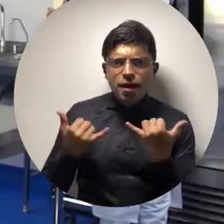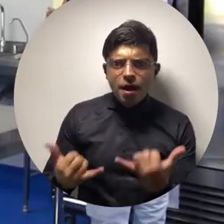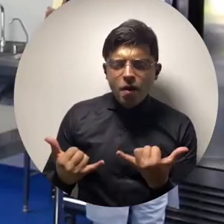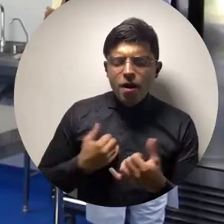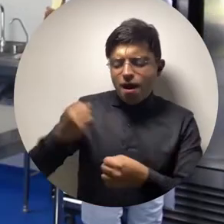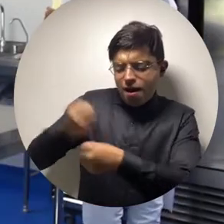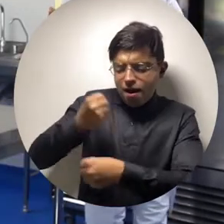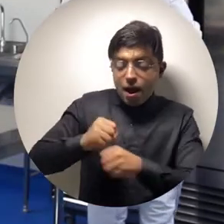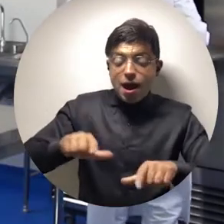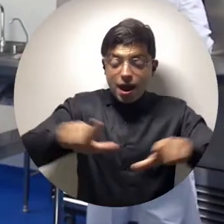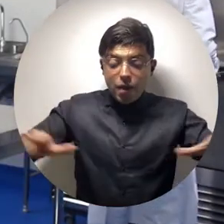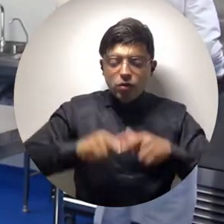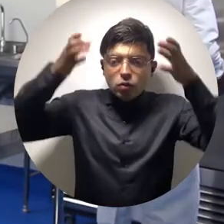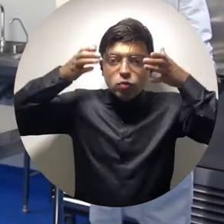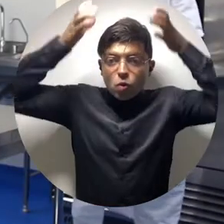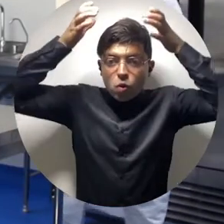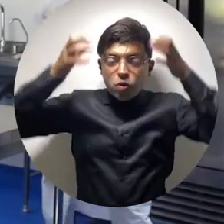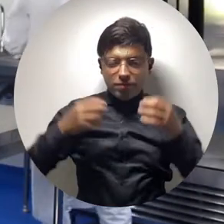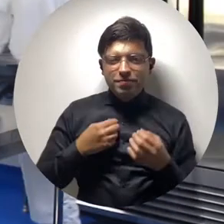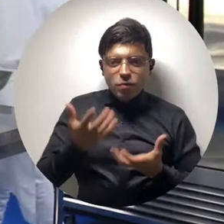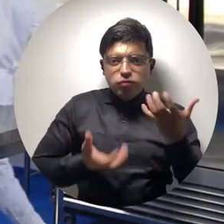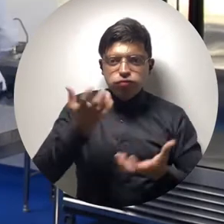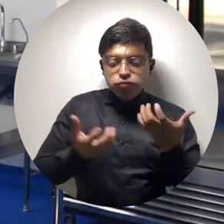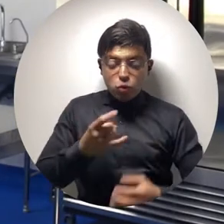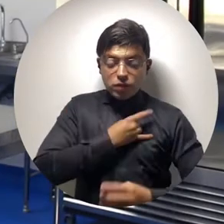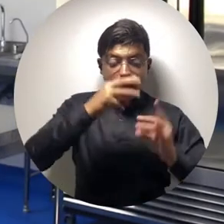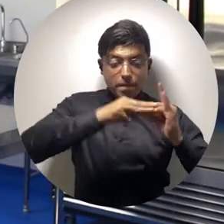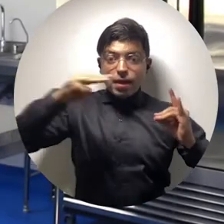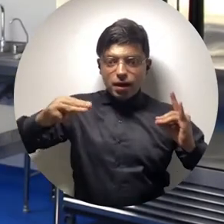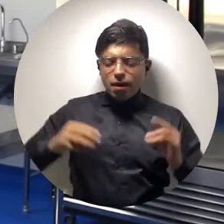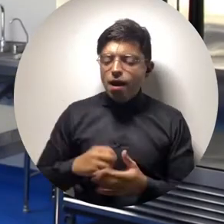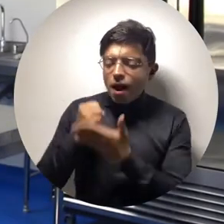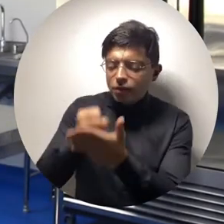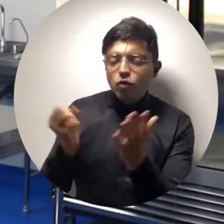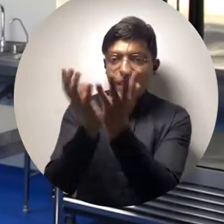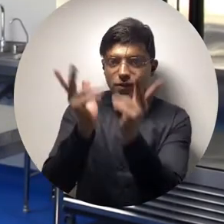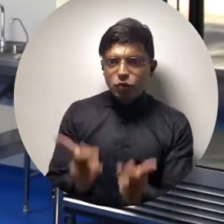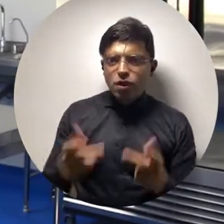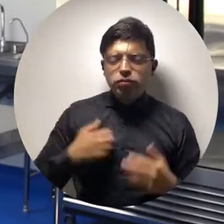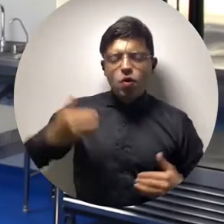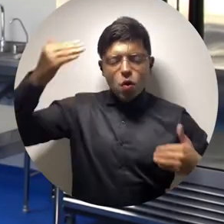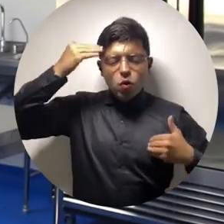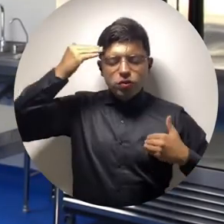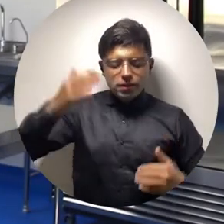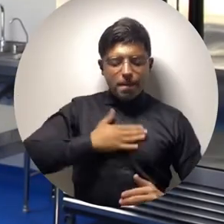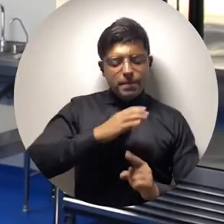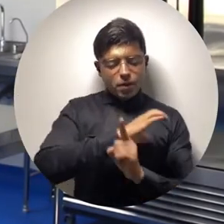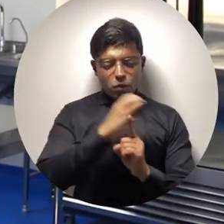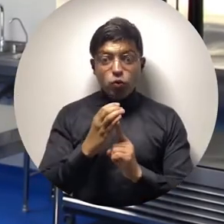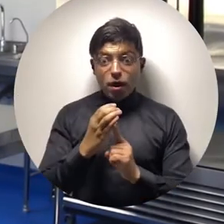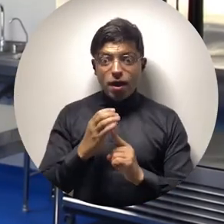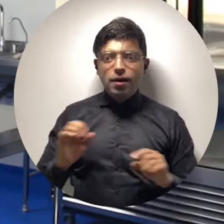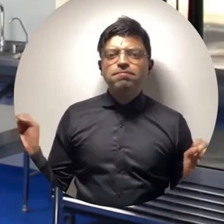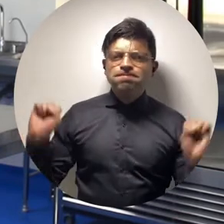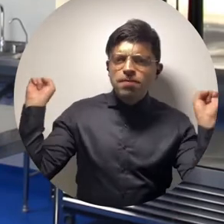actualmente venimos trabajando de laboratorio de gastronomía de la universidad magdalena para poder ayudar a que los chicos puedan tener conciencia de su cultura y